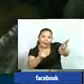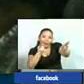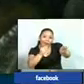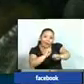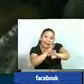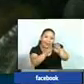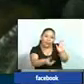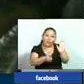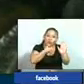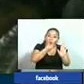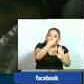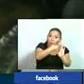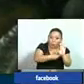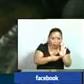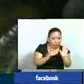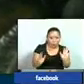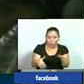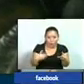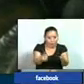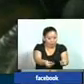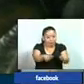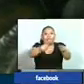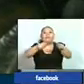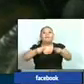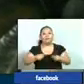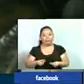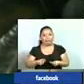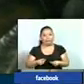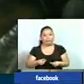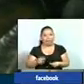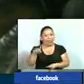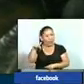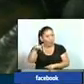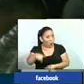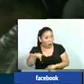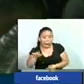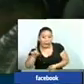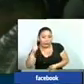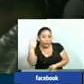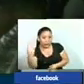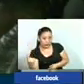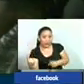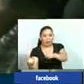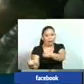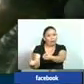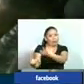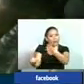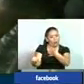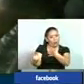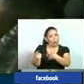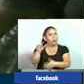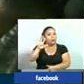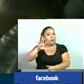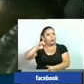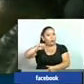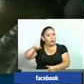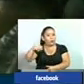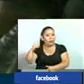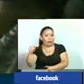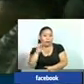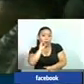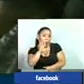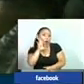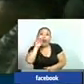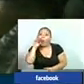las compras no ha venido él hasta ahorita acaba de comentar que son 50 mil verbalmente